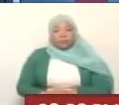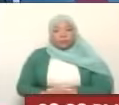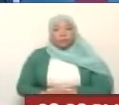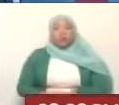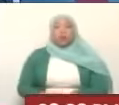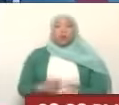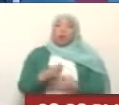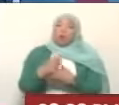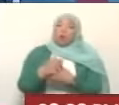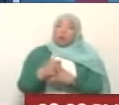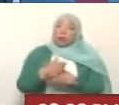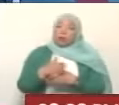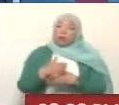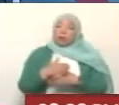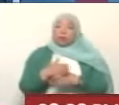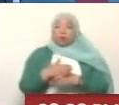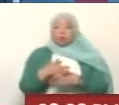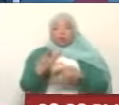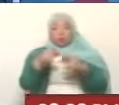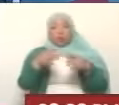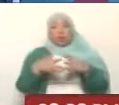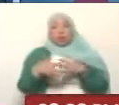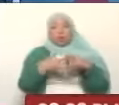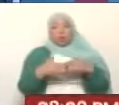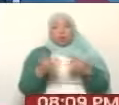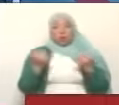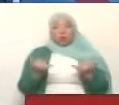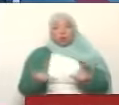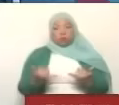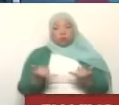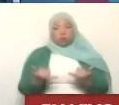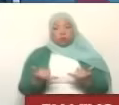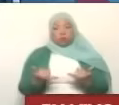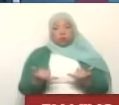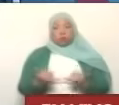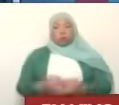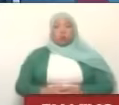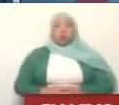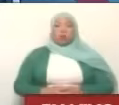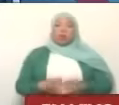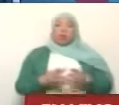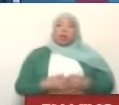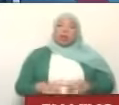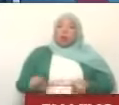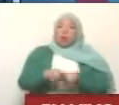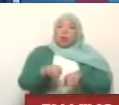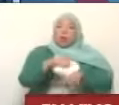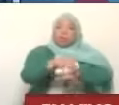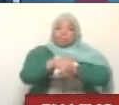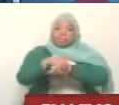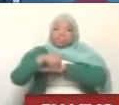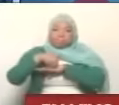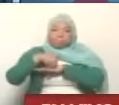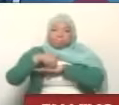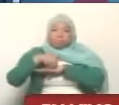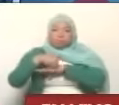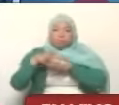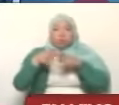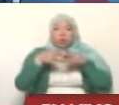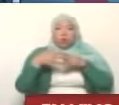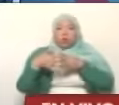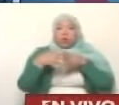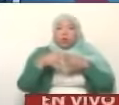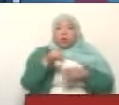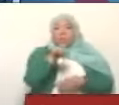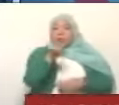ellos comparan ahí el decline de Estados Unidos ahorita con el decline del Imperio Británico, que hace 100